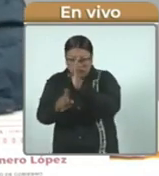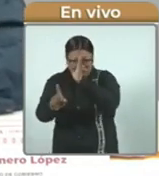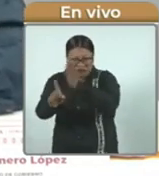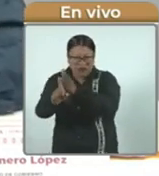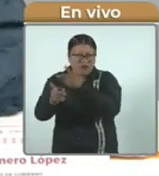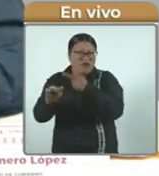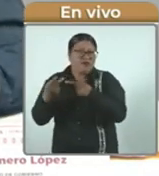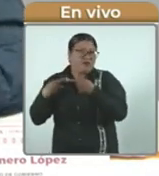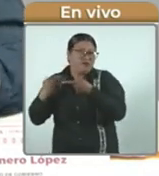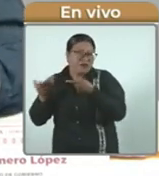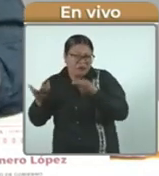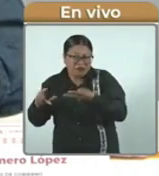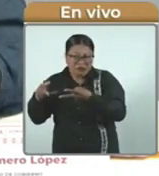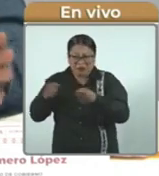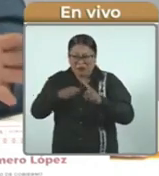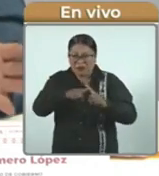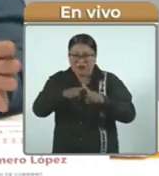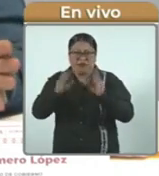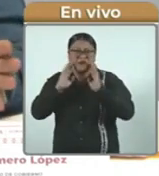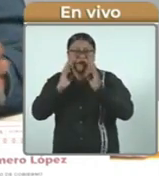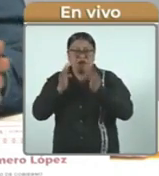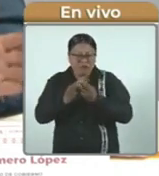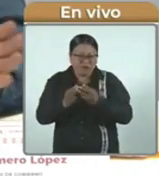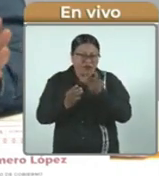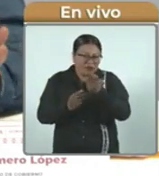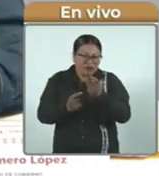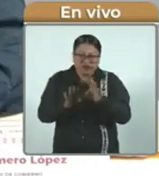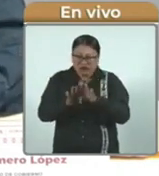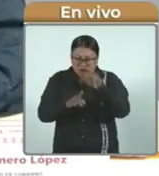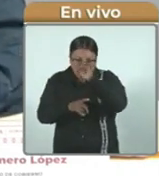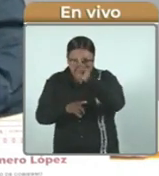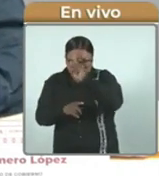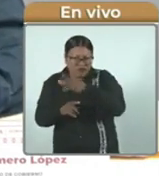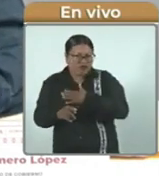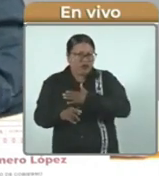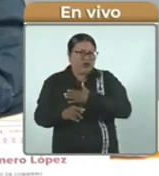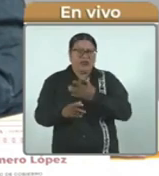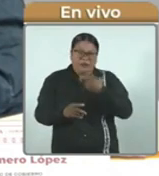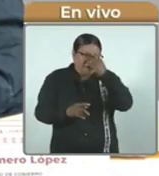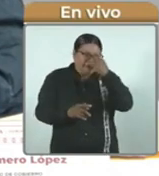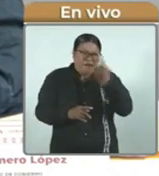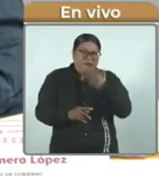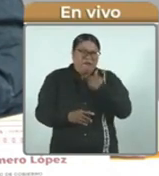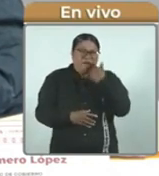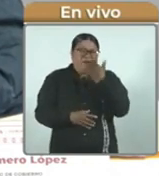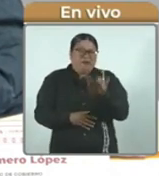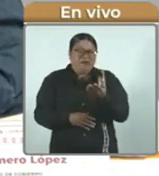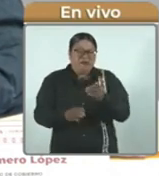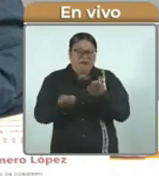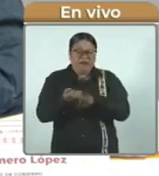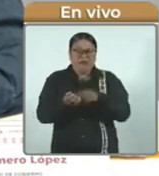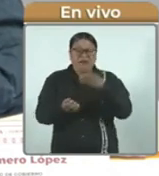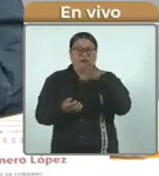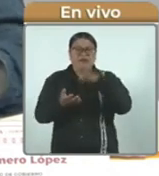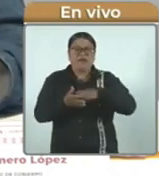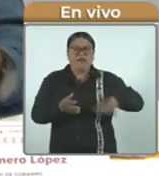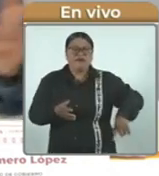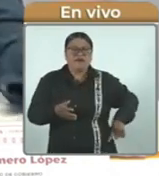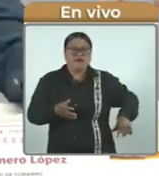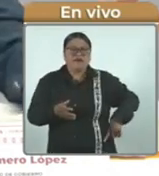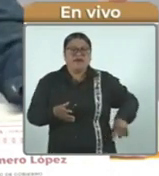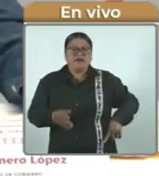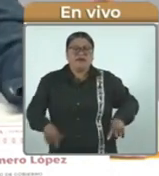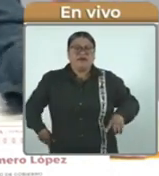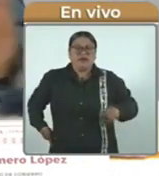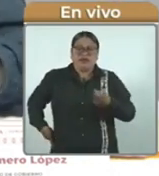criminales, es orientarla a ese sentido. Nosotros, ¿para qué queremos, por ejemplo, en la Secretaría de Gobierno andar viendo